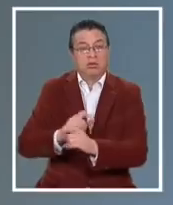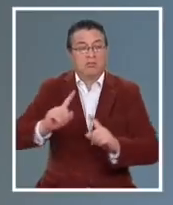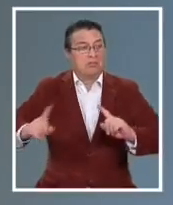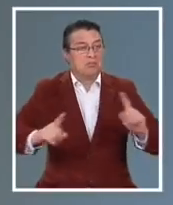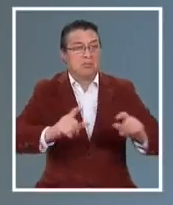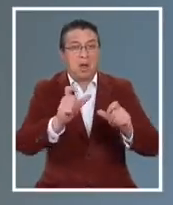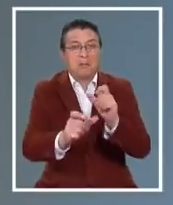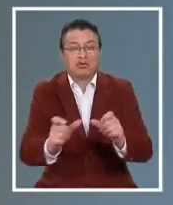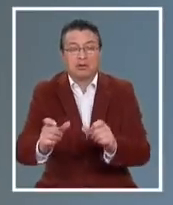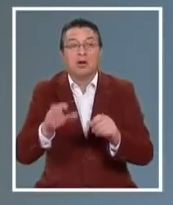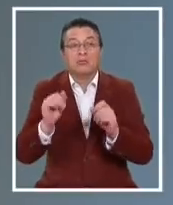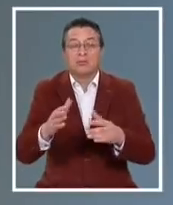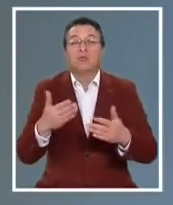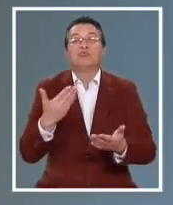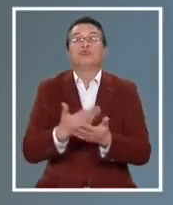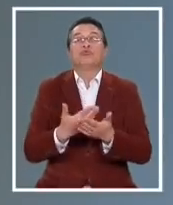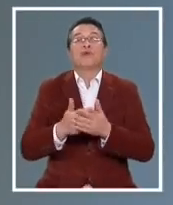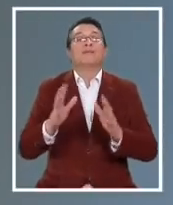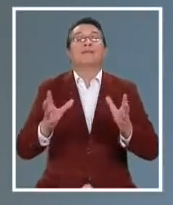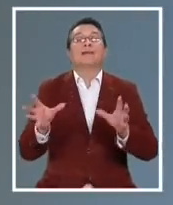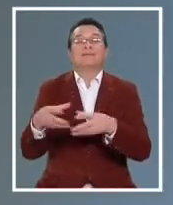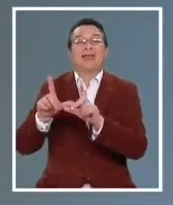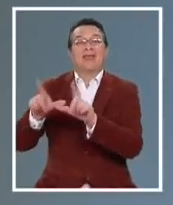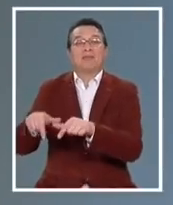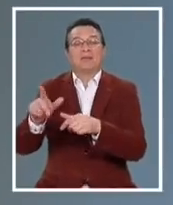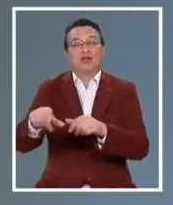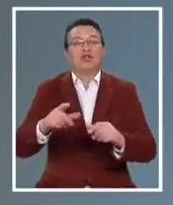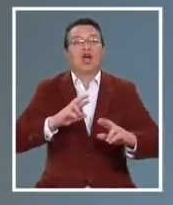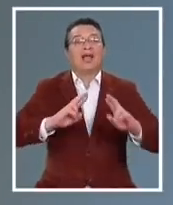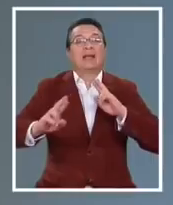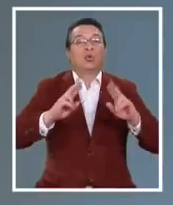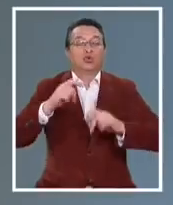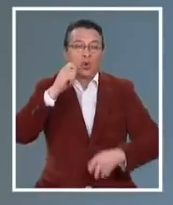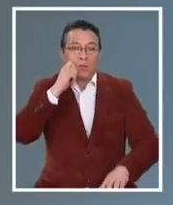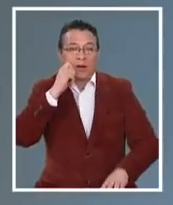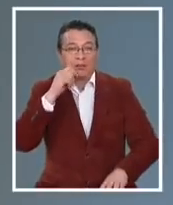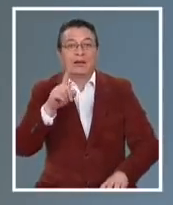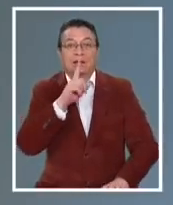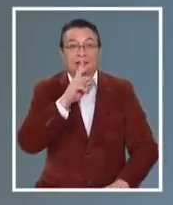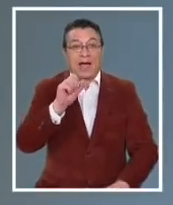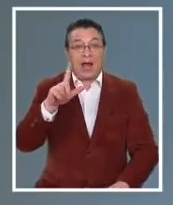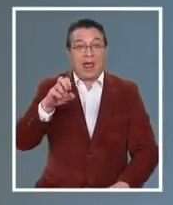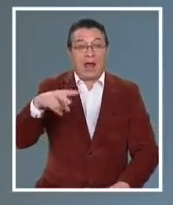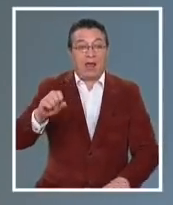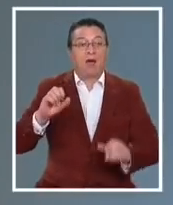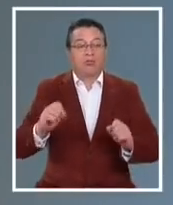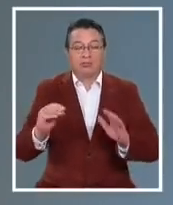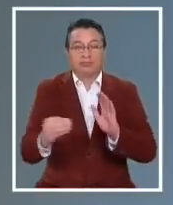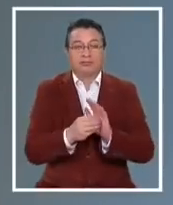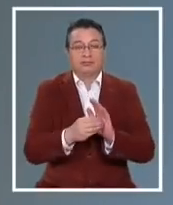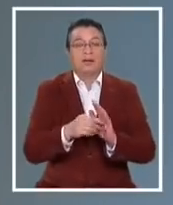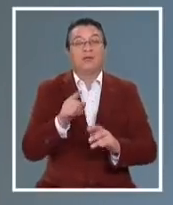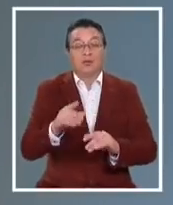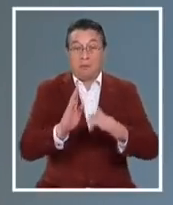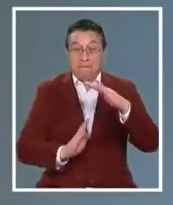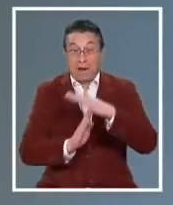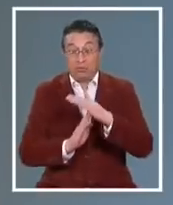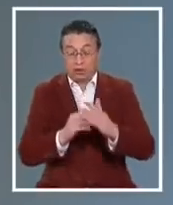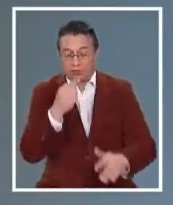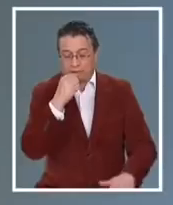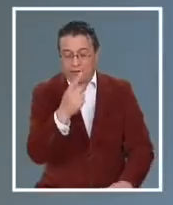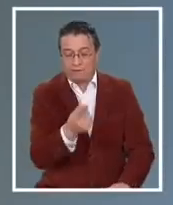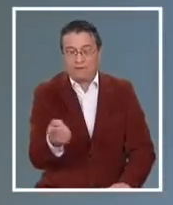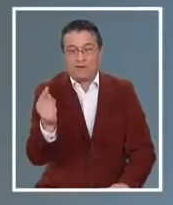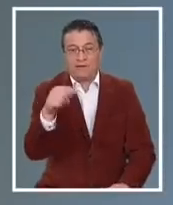personas, digitaliza el área de recursos humanos. Con Talana, rediseña la forma de trabajar. Conoce más en talana.com. Hacemos una pausa y